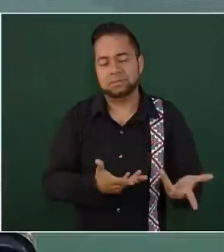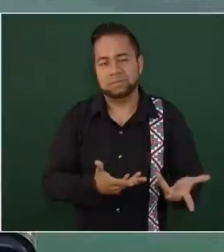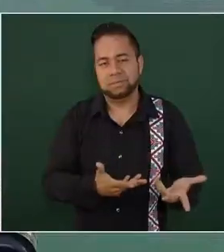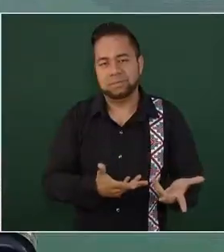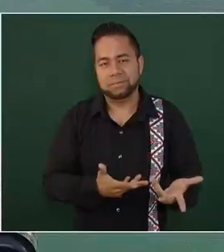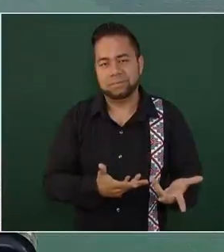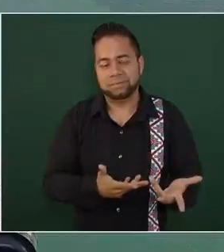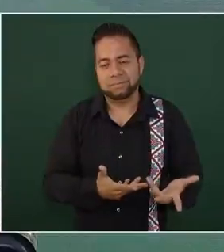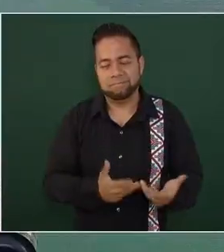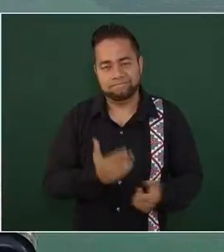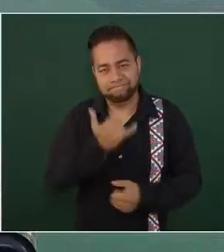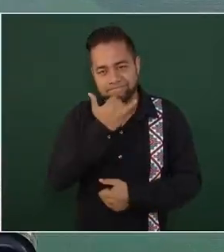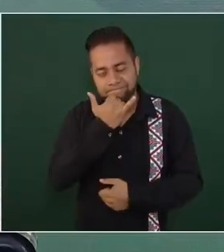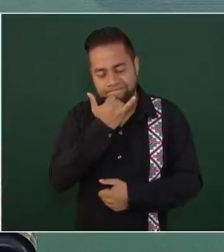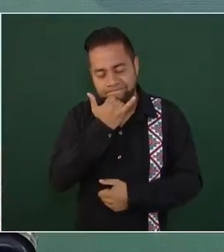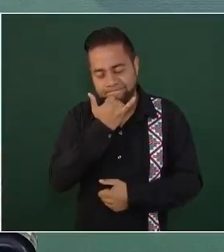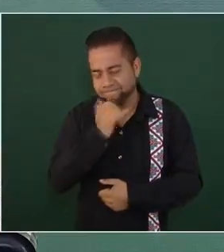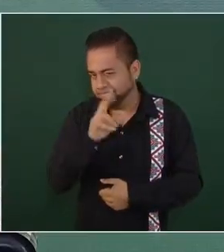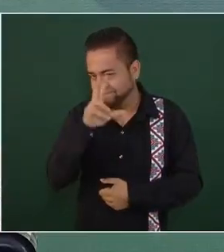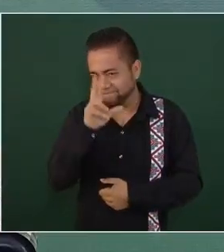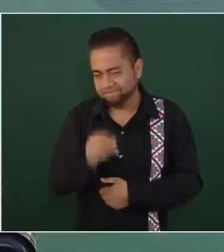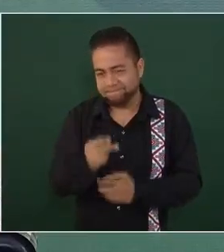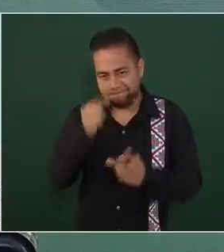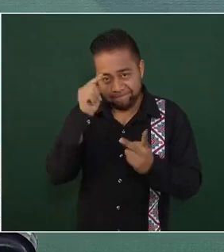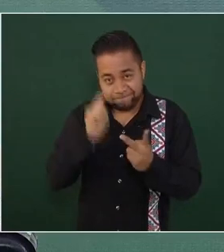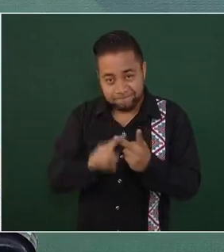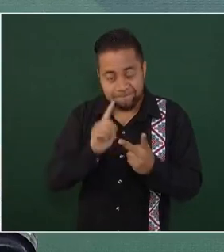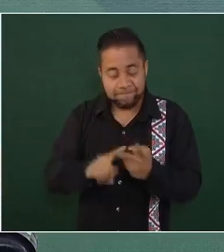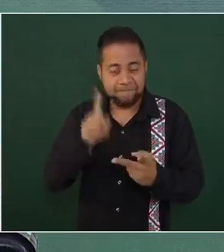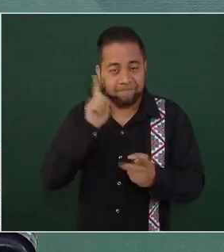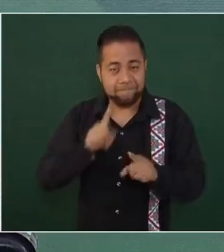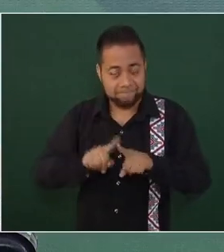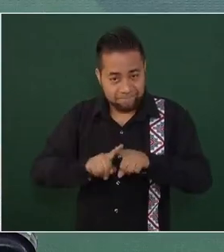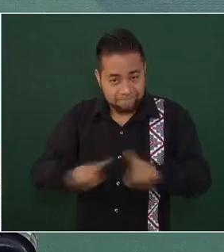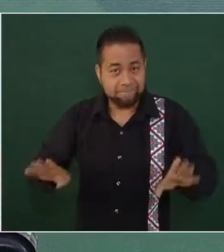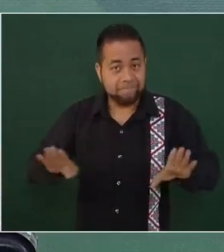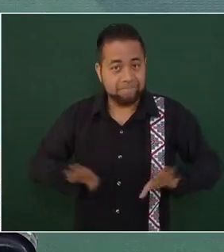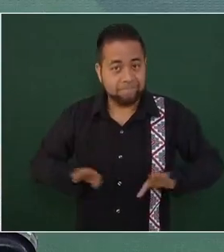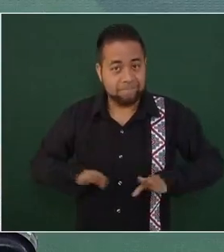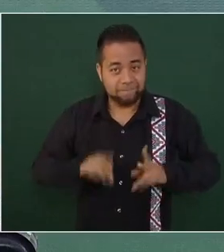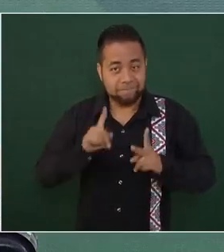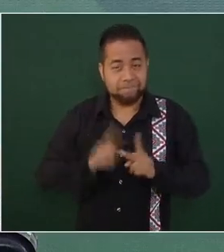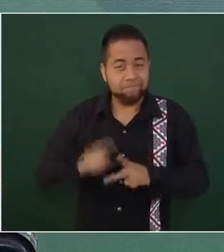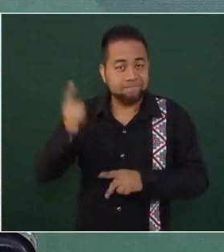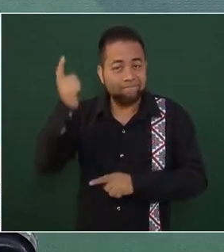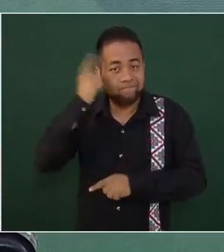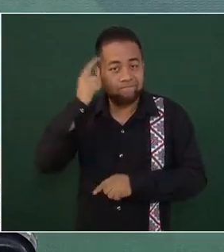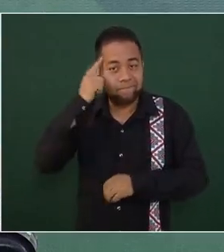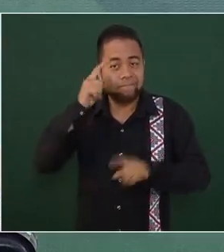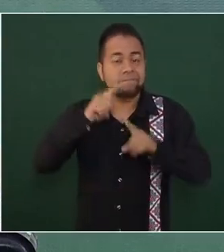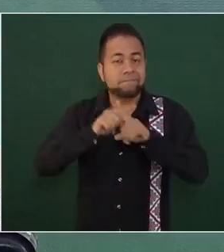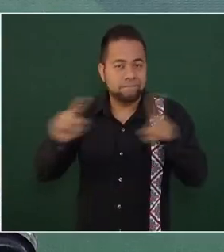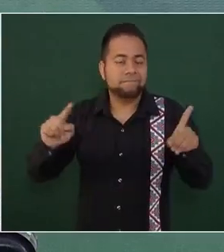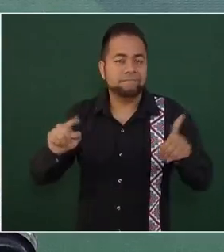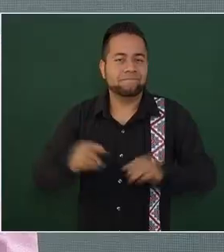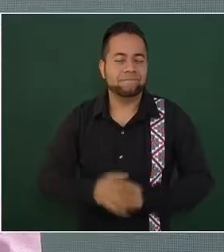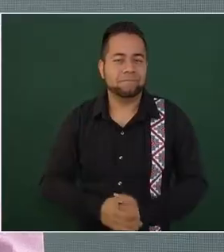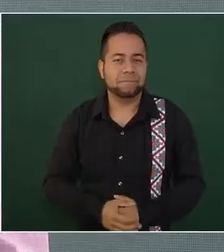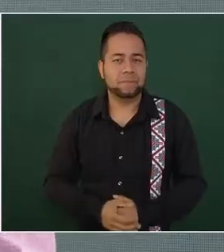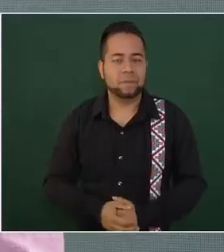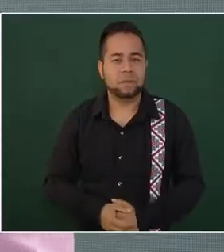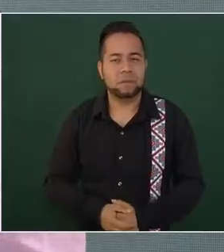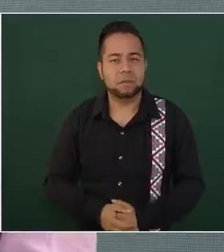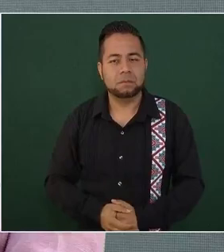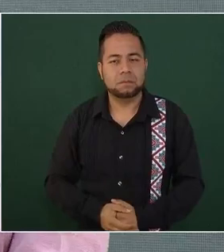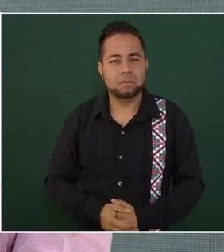no no ella tiene otra formación y